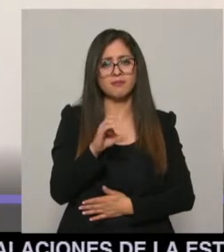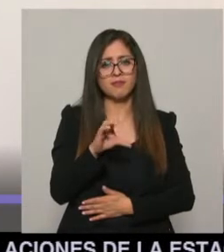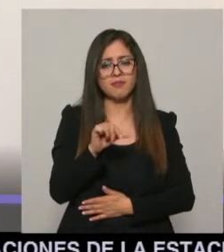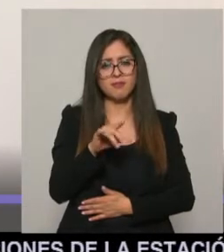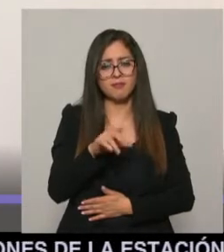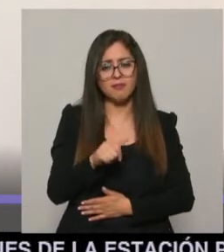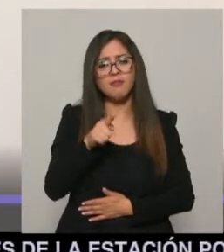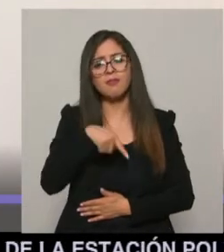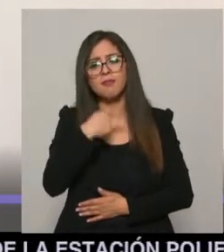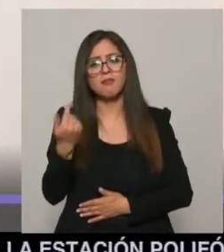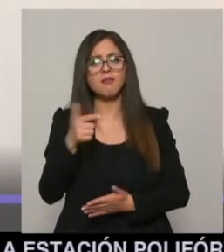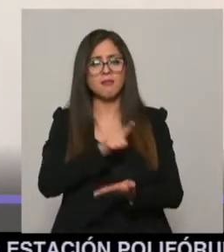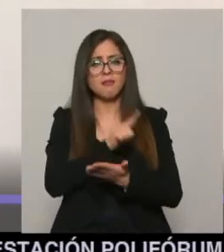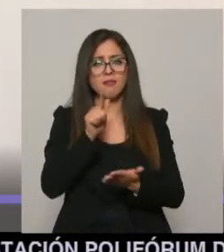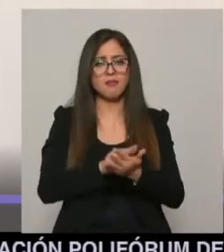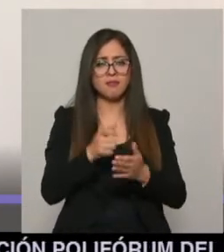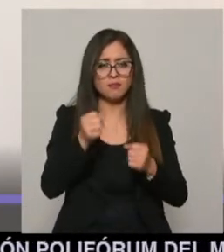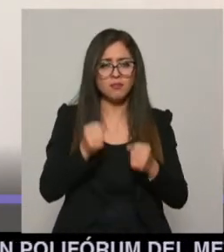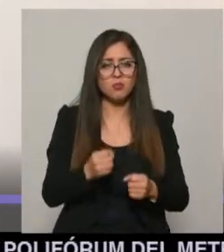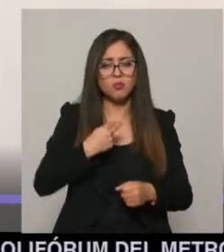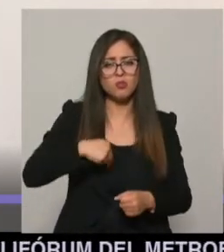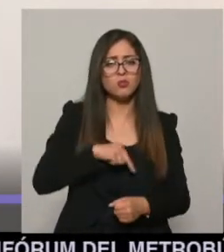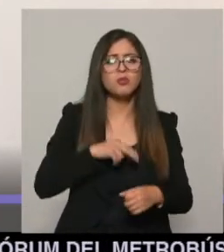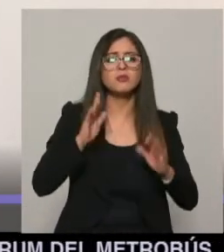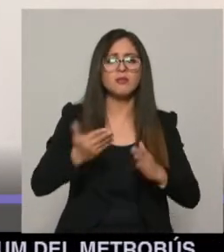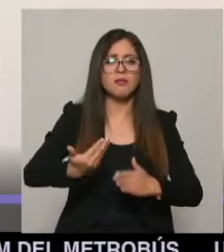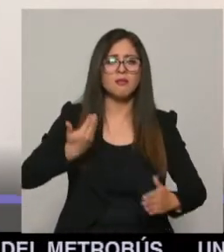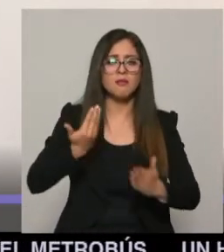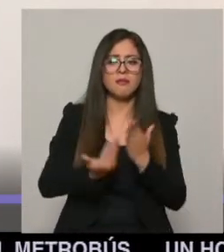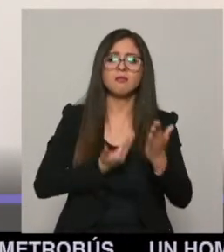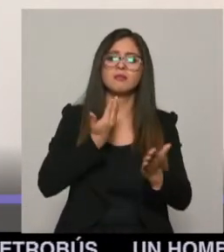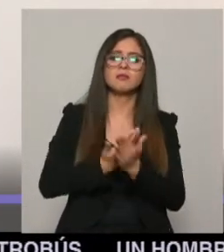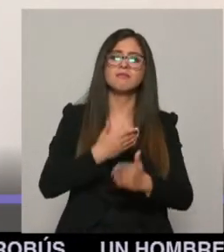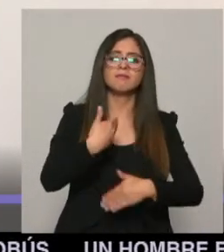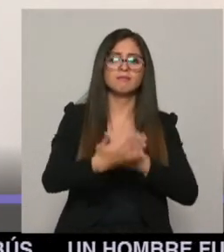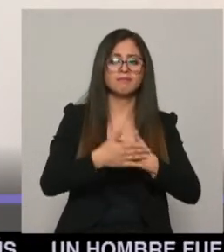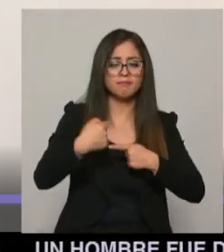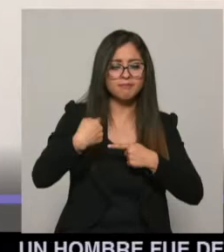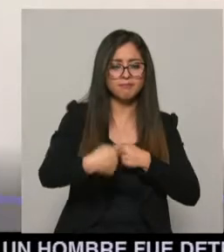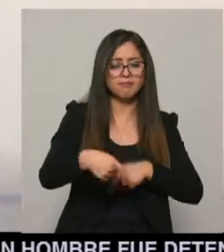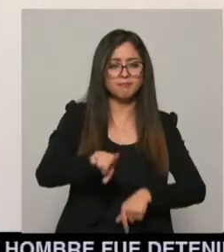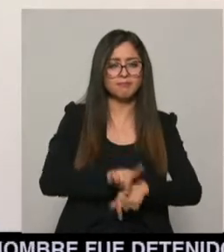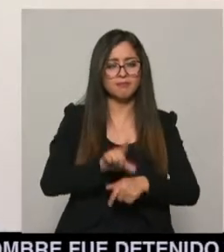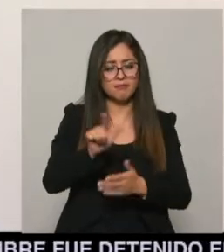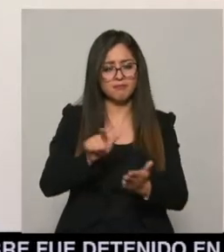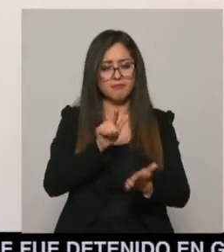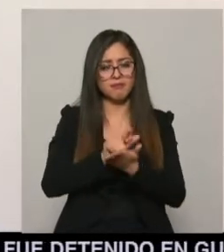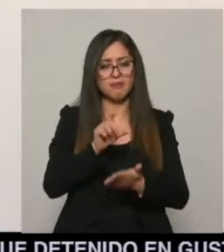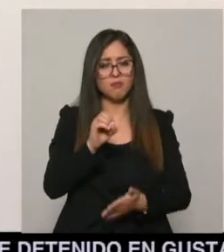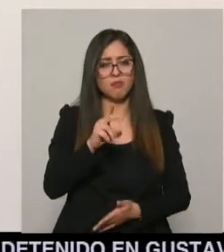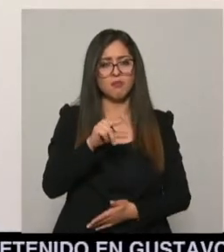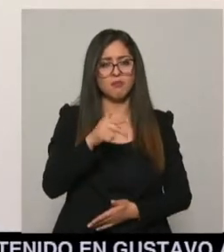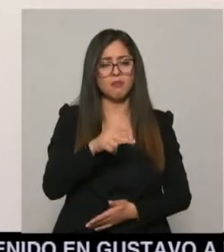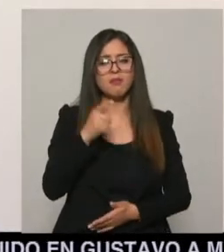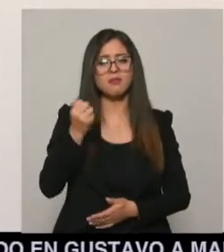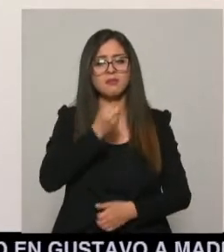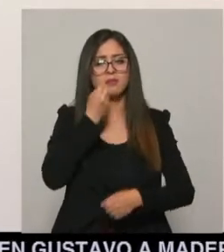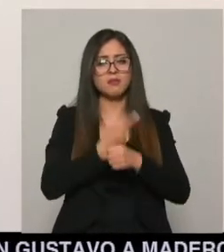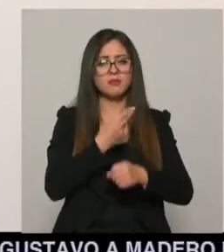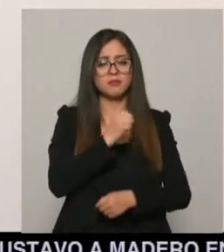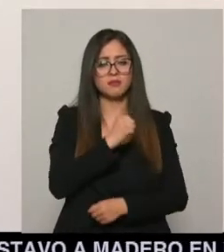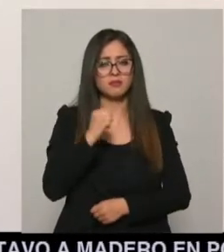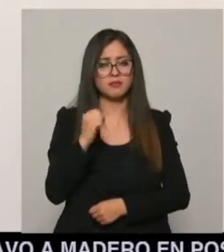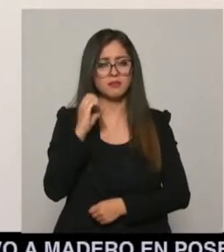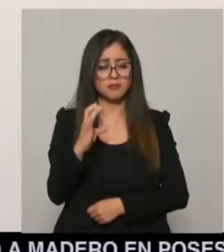Ley de Seguridad Pública, también hicimos esa propuesta nosotros. Estamos presentando en los siguientes días la Ley Orgánica para la Secretaría de Seguridad Pública, que sin duda es